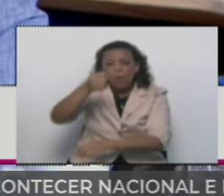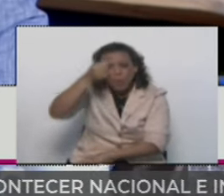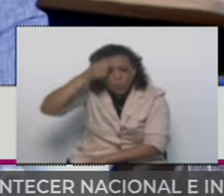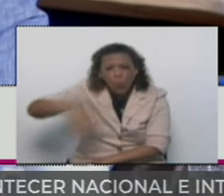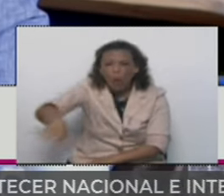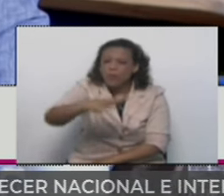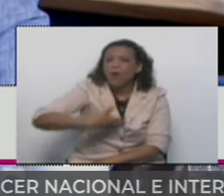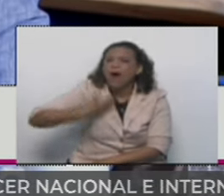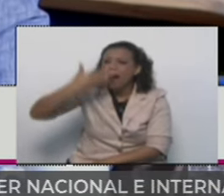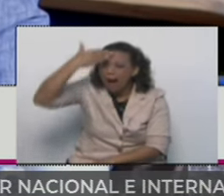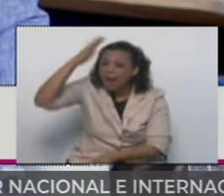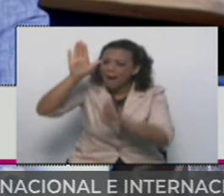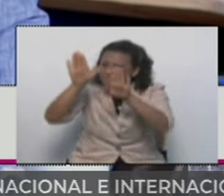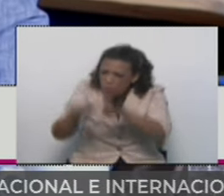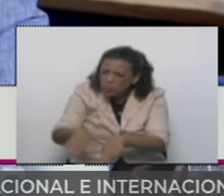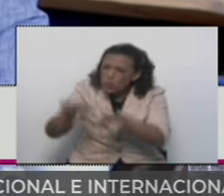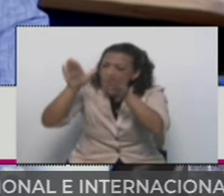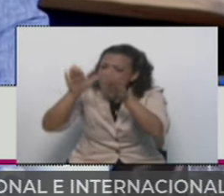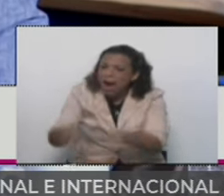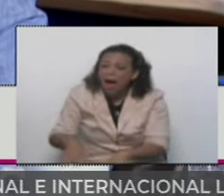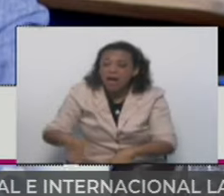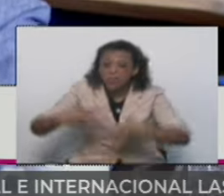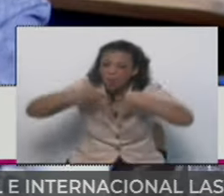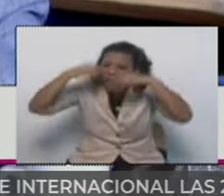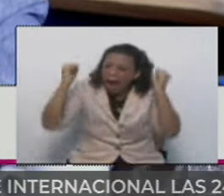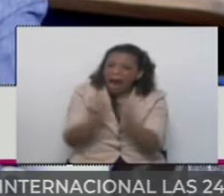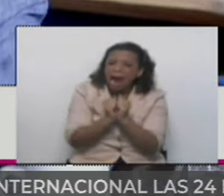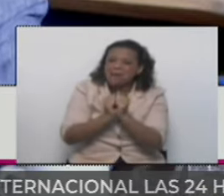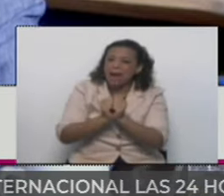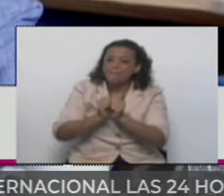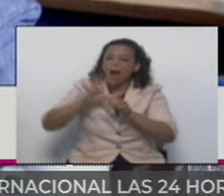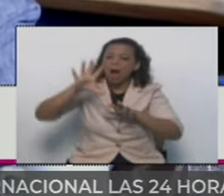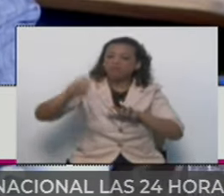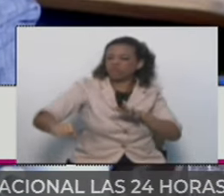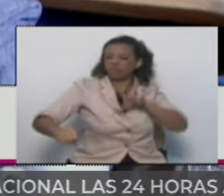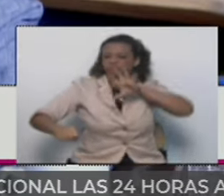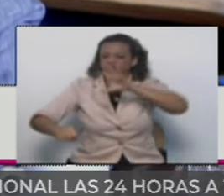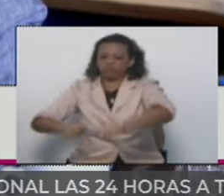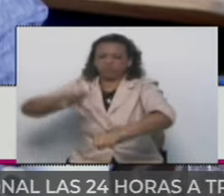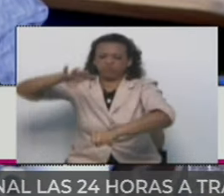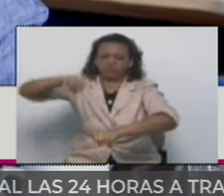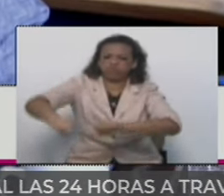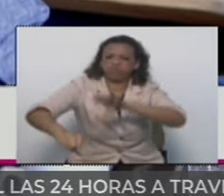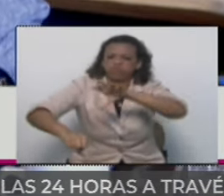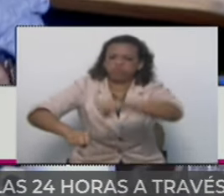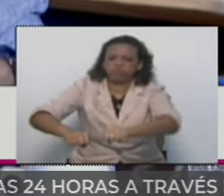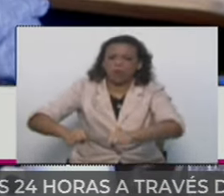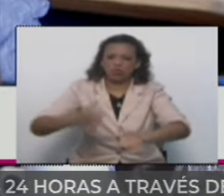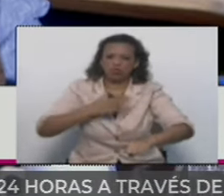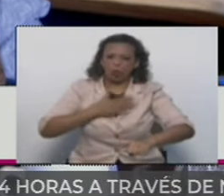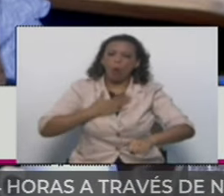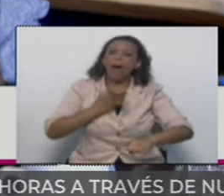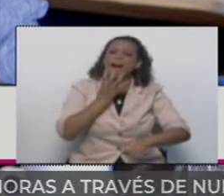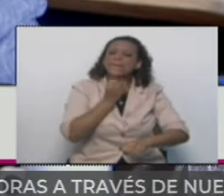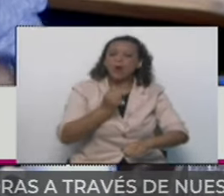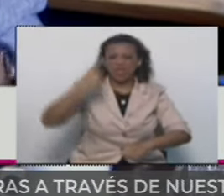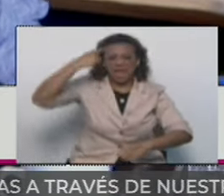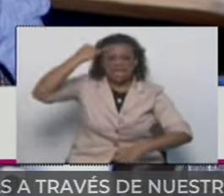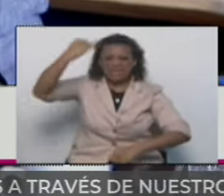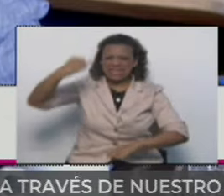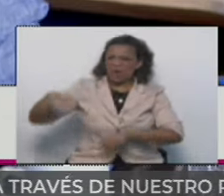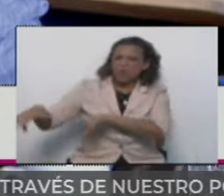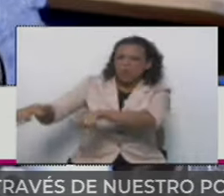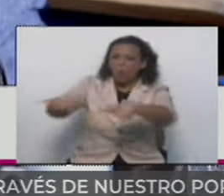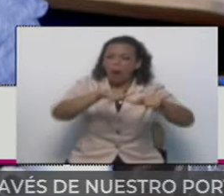los pueblos musulmanes. Es una guerra para colonizar todo el llamado Medio Oriente. ¿Qué